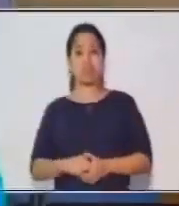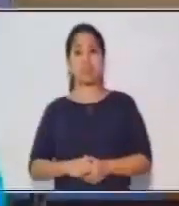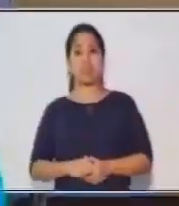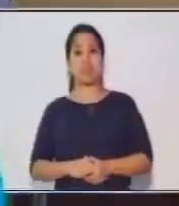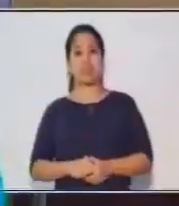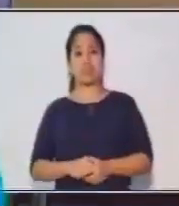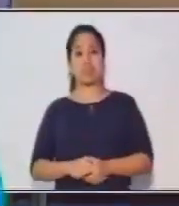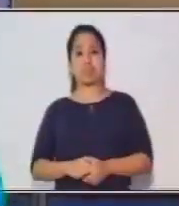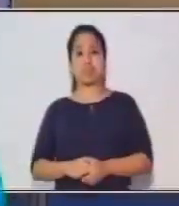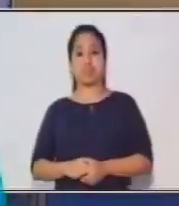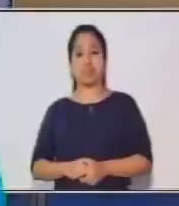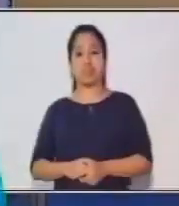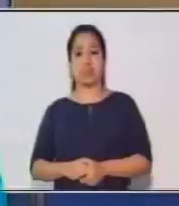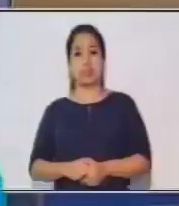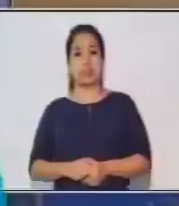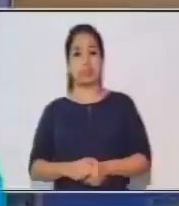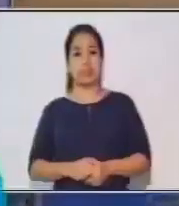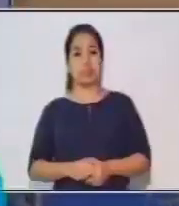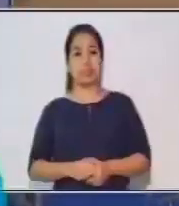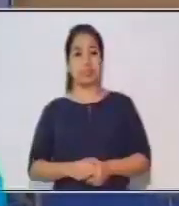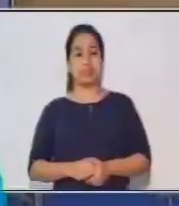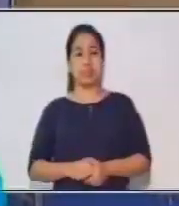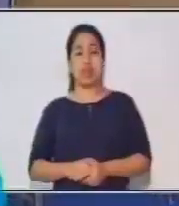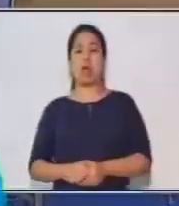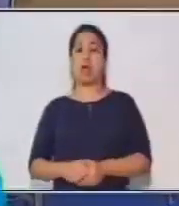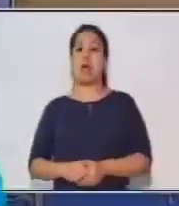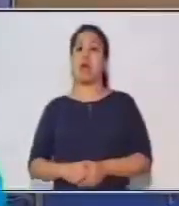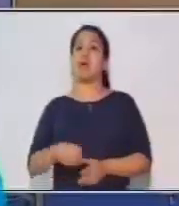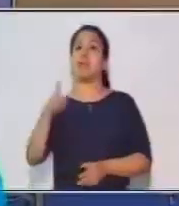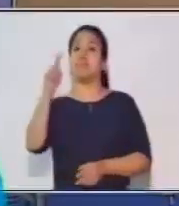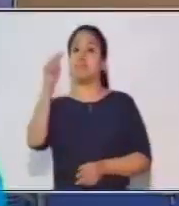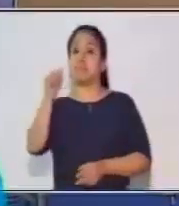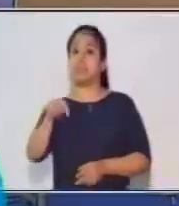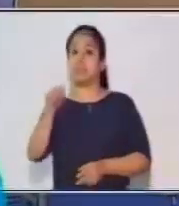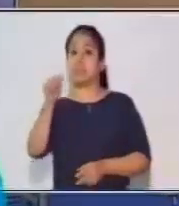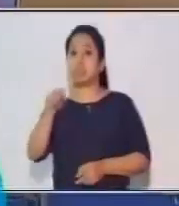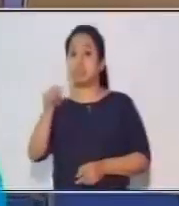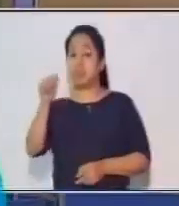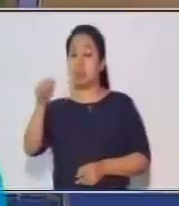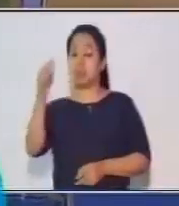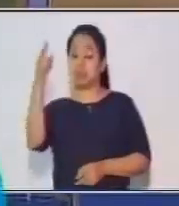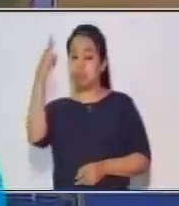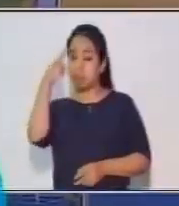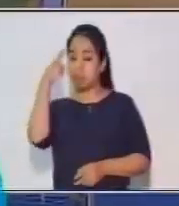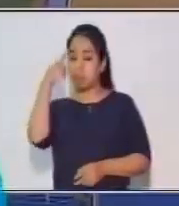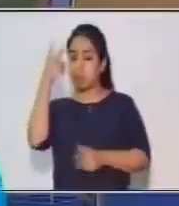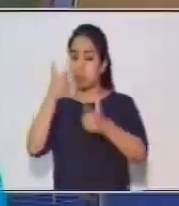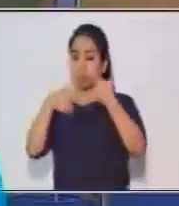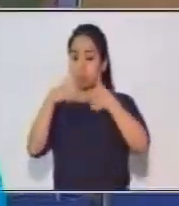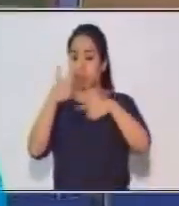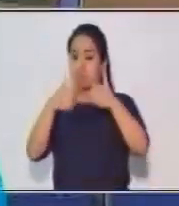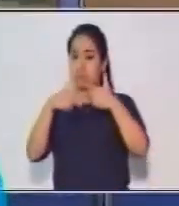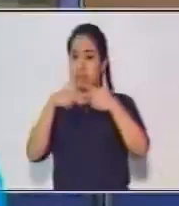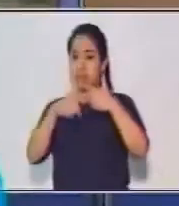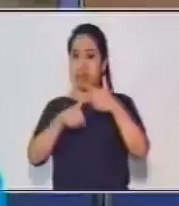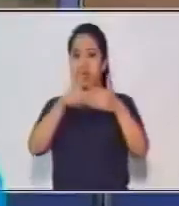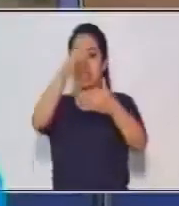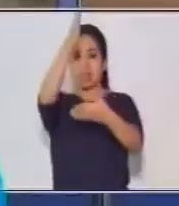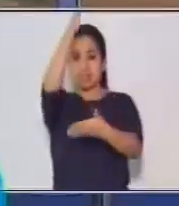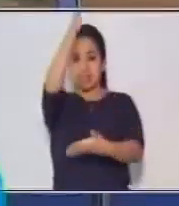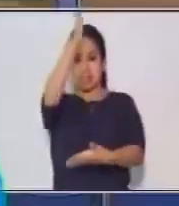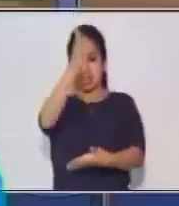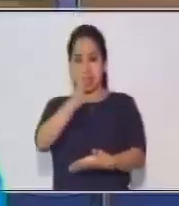en actividades anteriores. Debemos recordar que el lenguaje se divide en